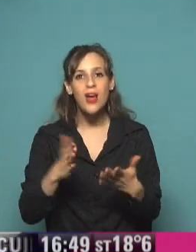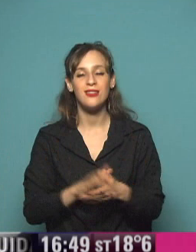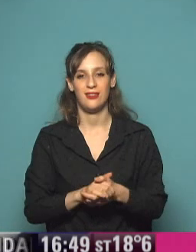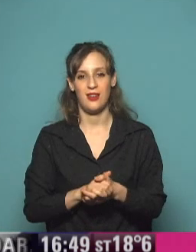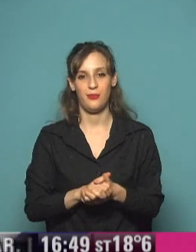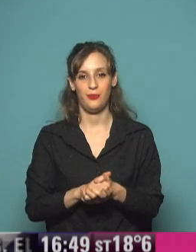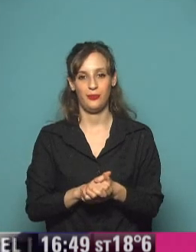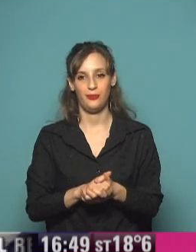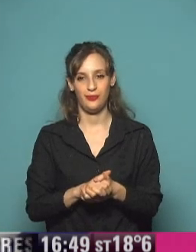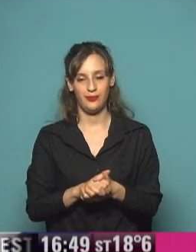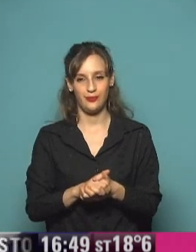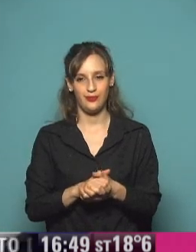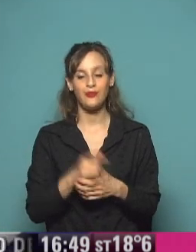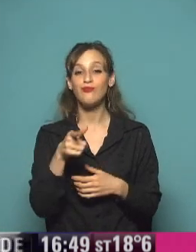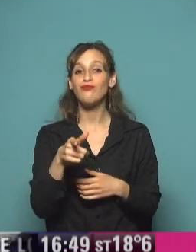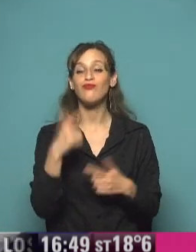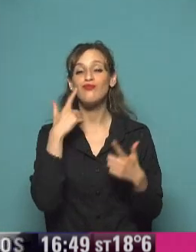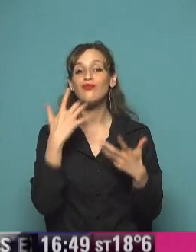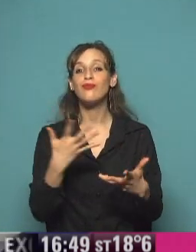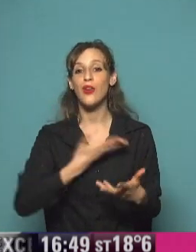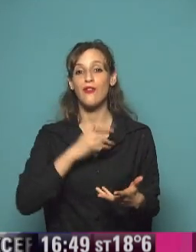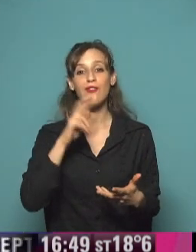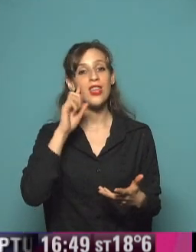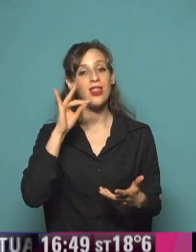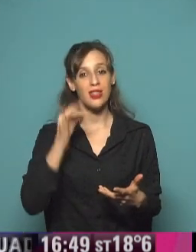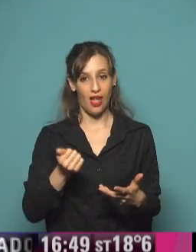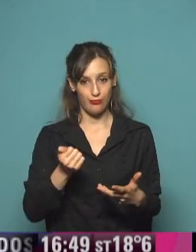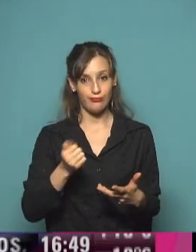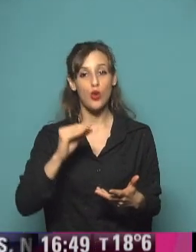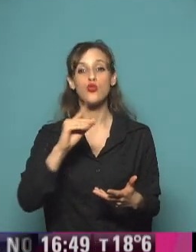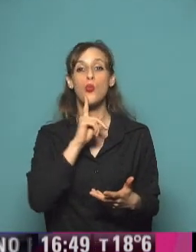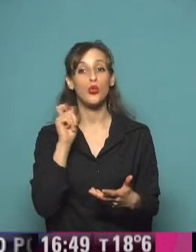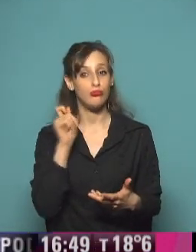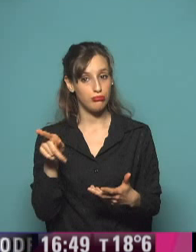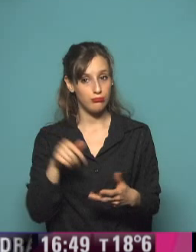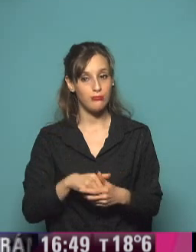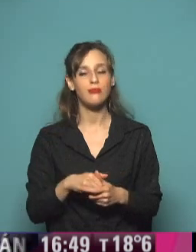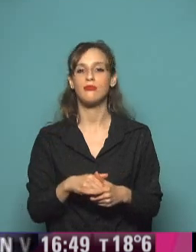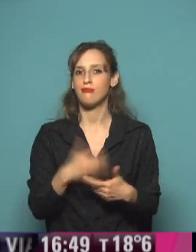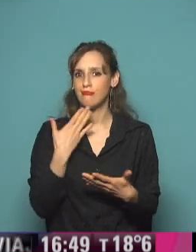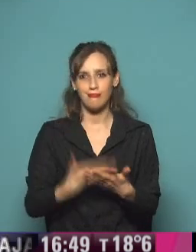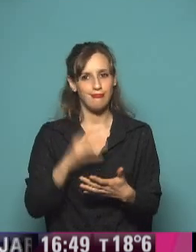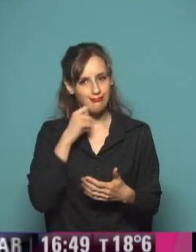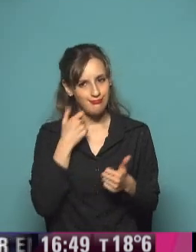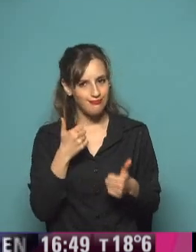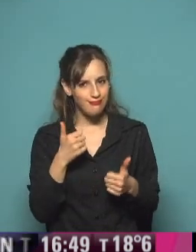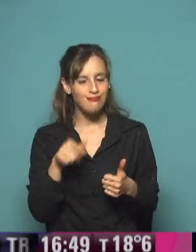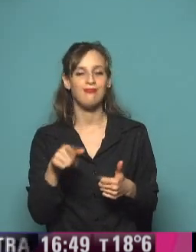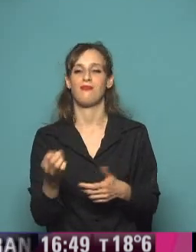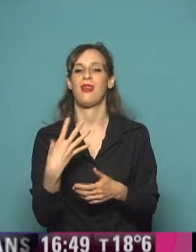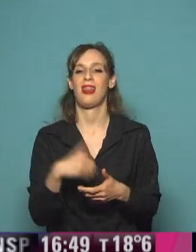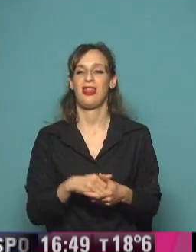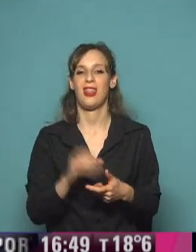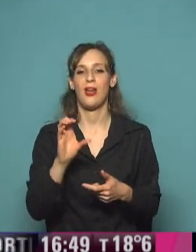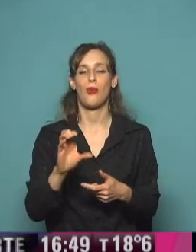tenemos la digital. Y acá aquí tenemos, por ejemplo, el dibujo de Frida desde Chubut. ¡Wow! Desde Chubut que nos manda